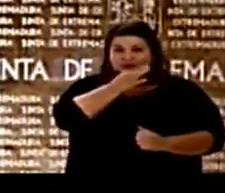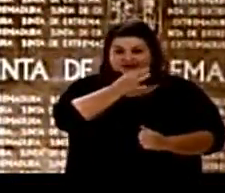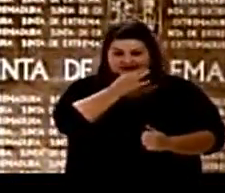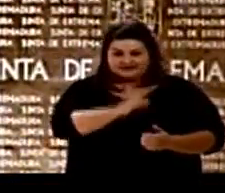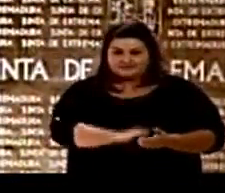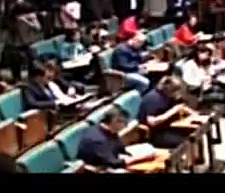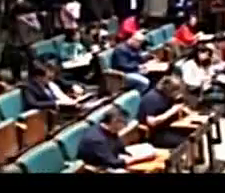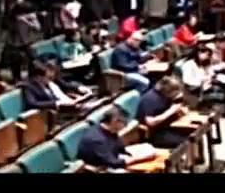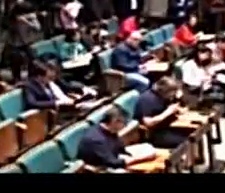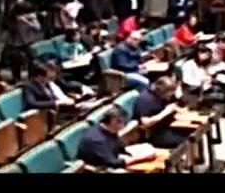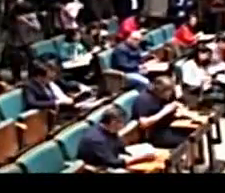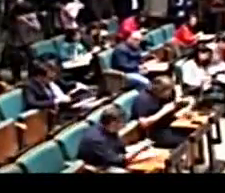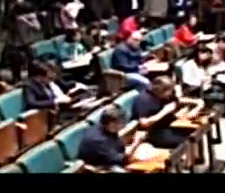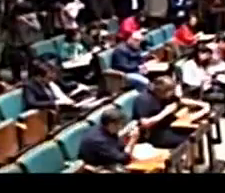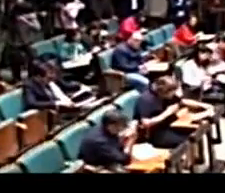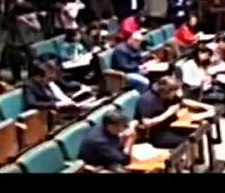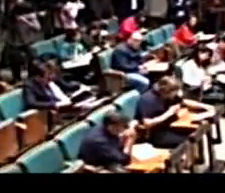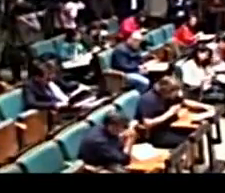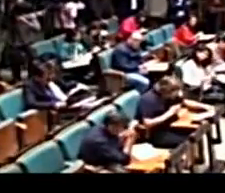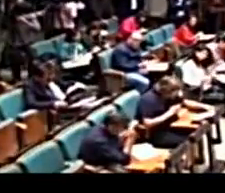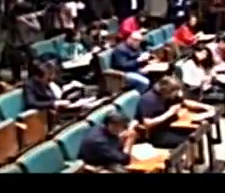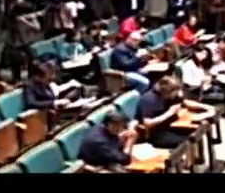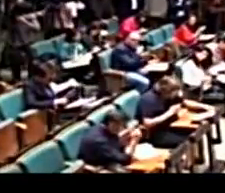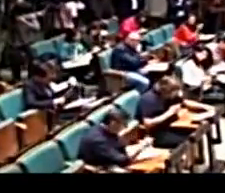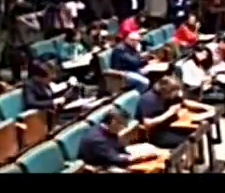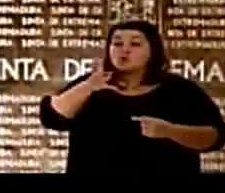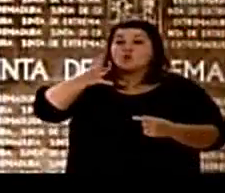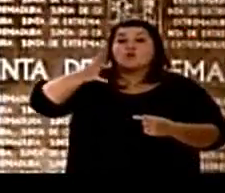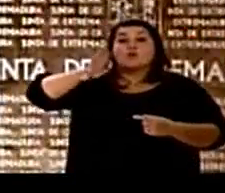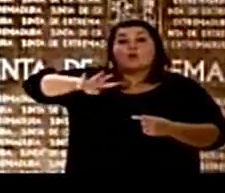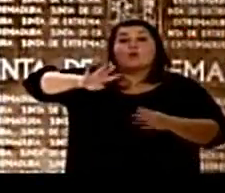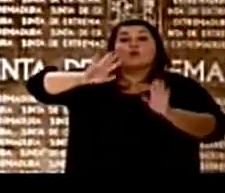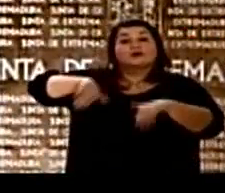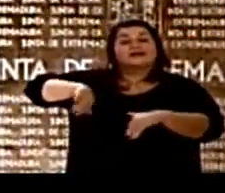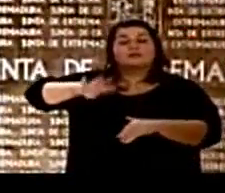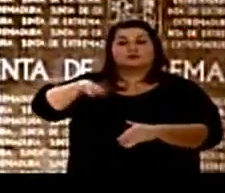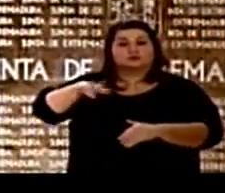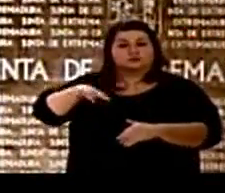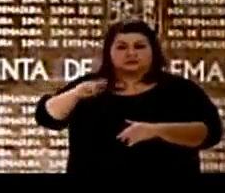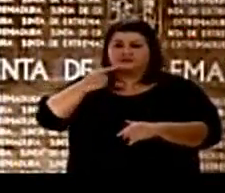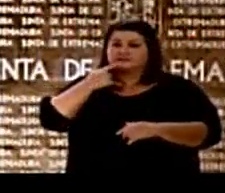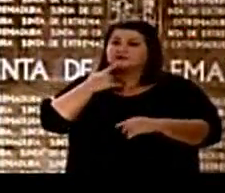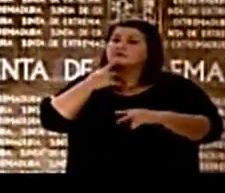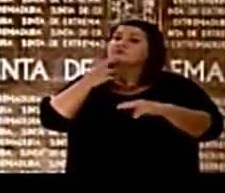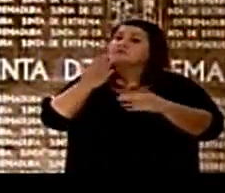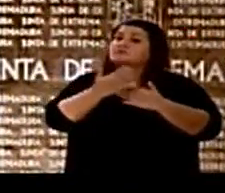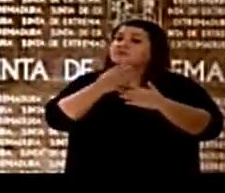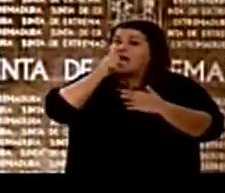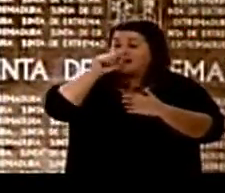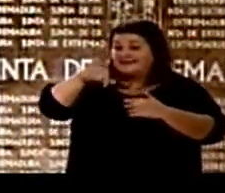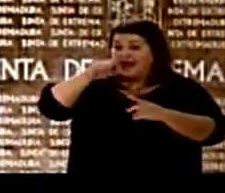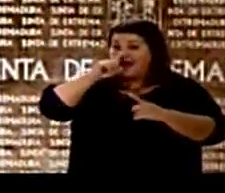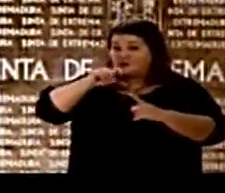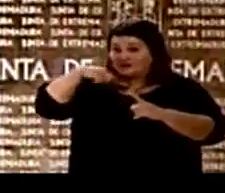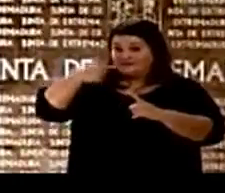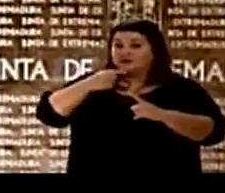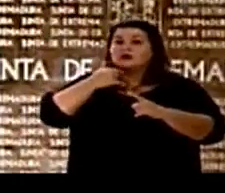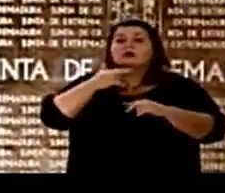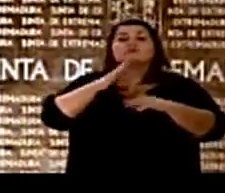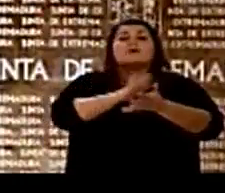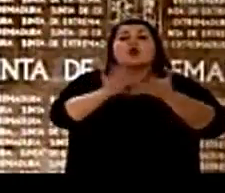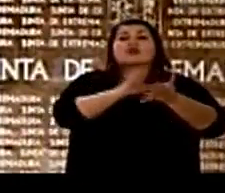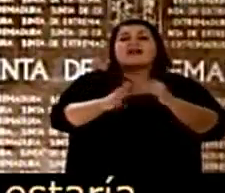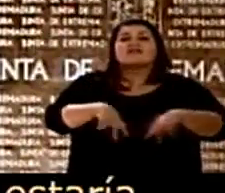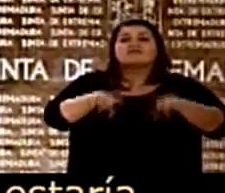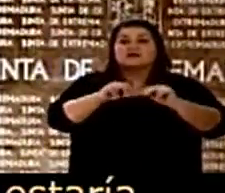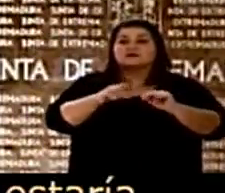ministro. Ha dicho usted que en el cuarto trimestre de 2019 estaría finalizada todo lo que es la infraestructura como tal de la alta velocidad, con lo cual debo